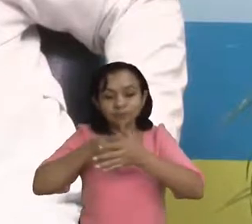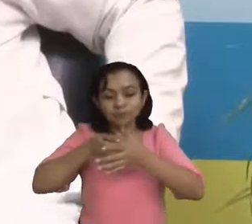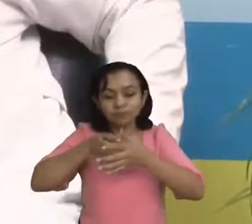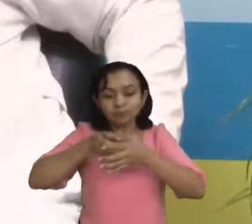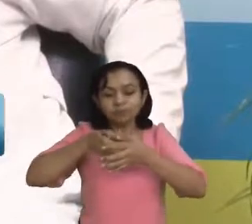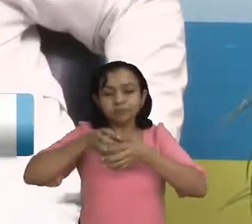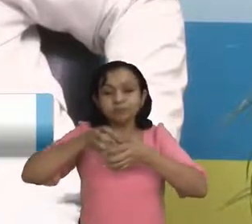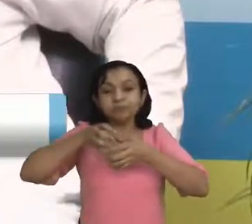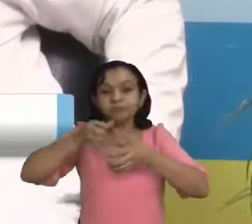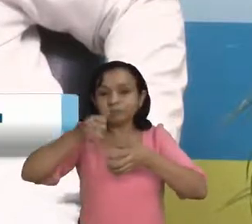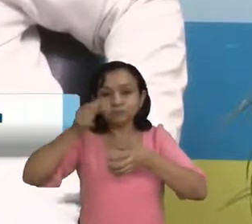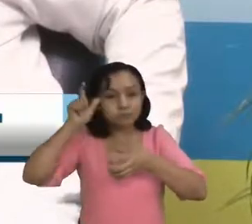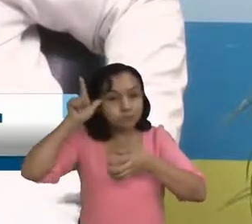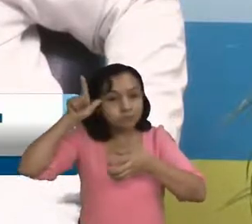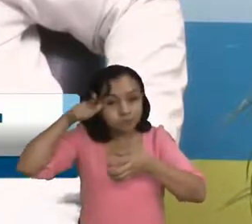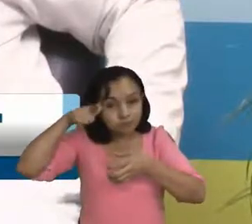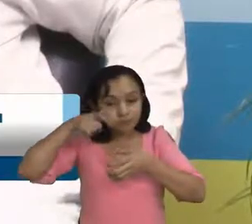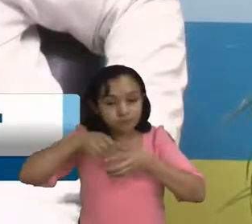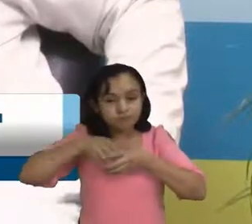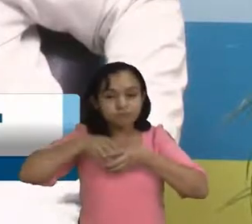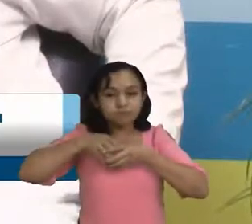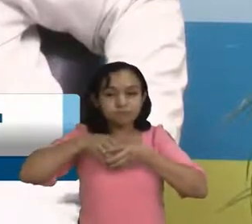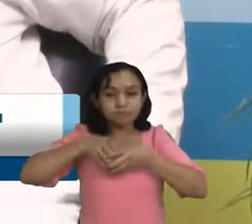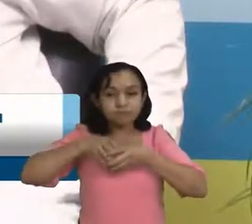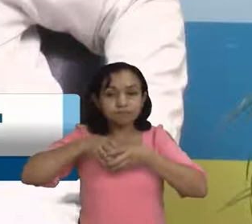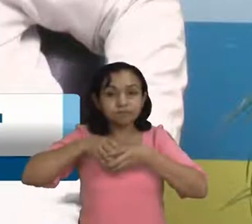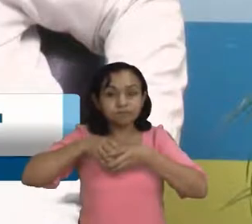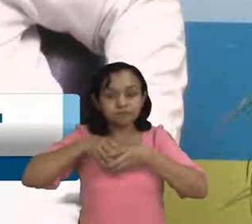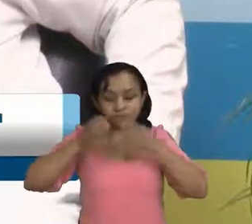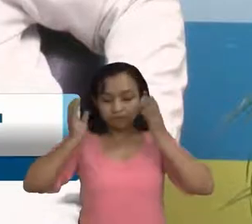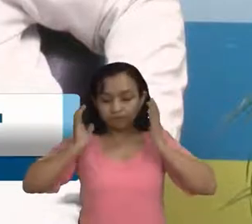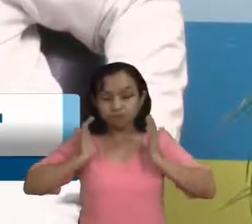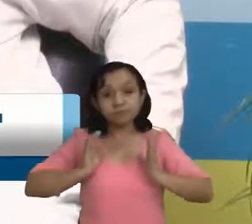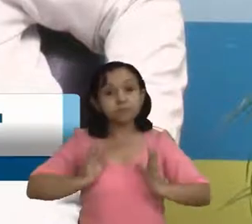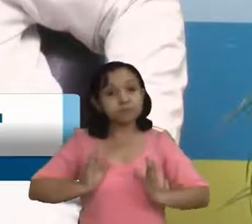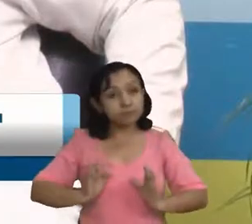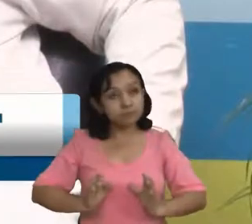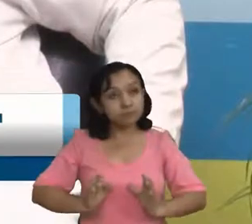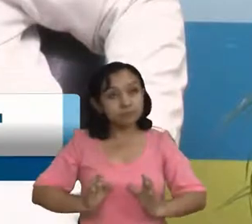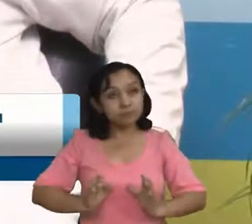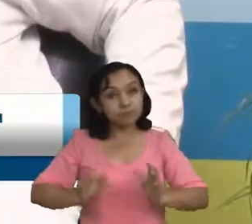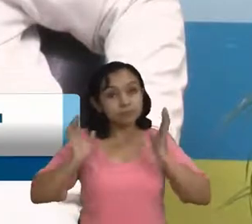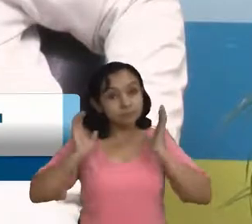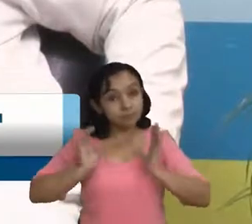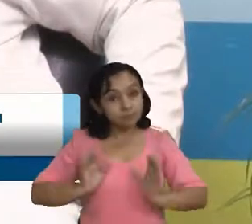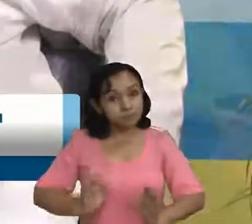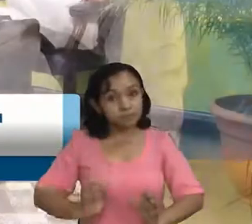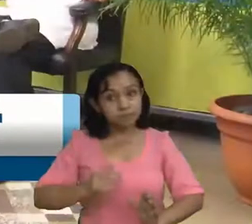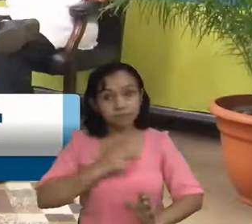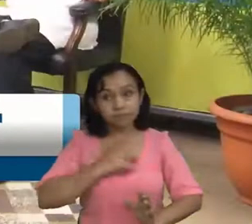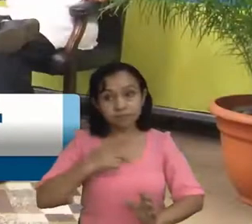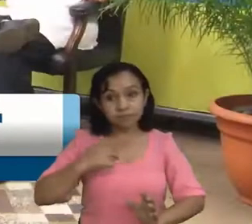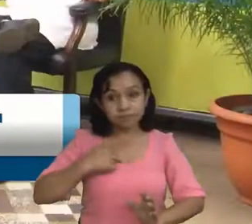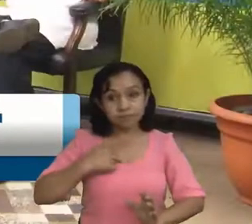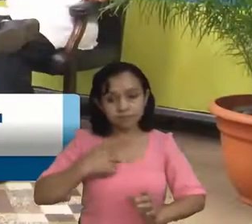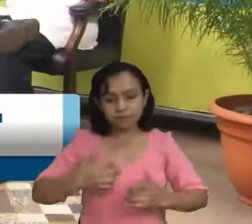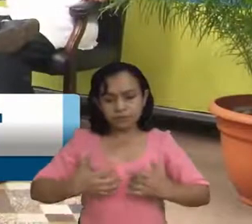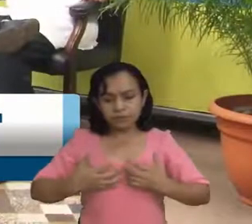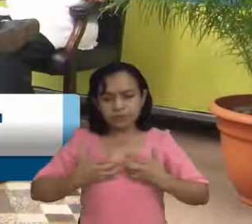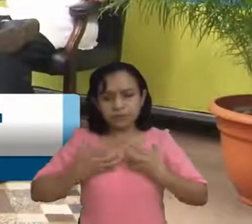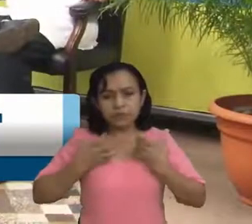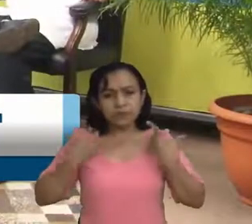riñón no los puede expulsar. Entonces, se acumulan dentro del cuerpo. Entonces, al acumularse en el cuerpo producen una acidosis